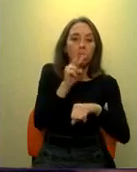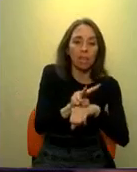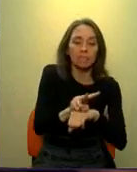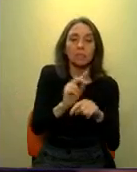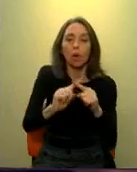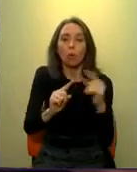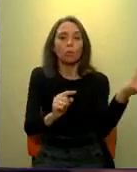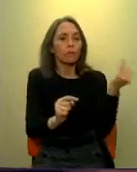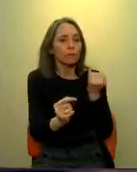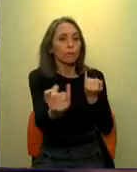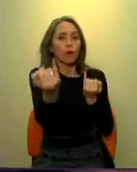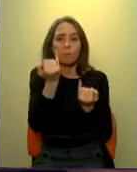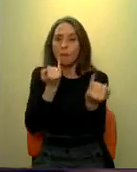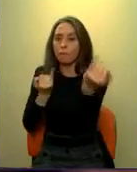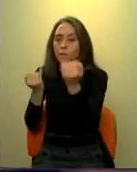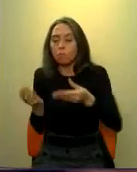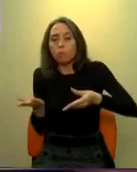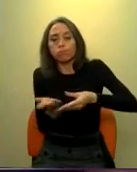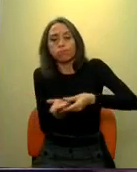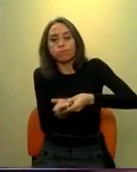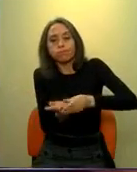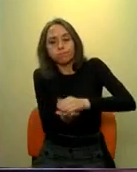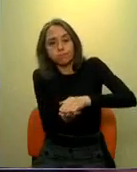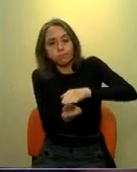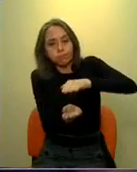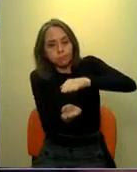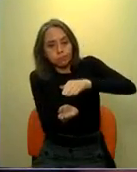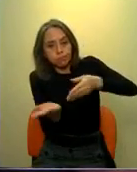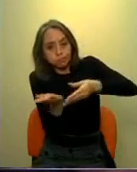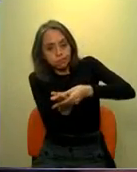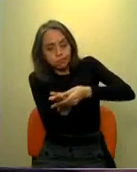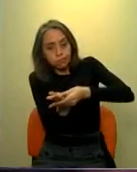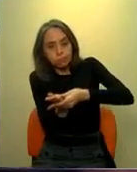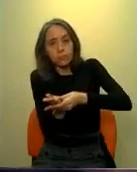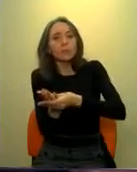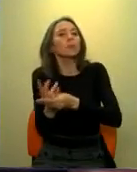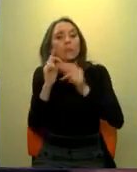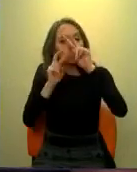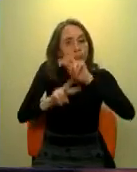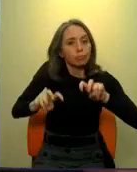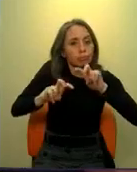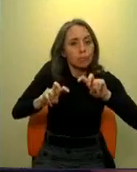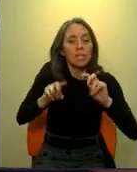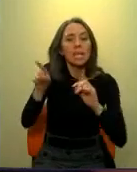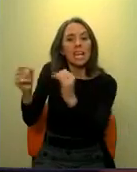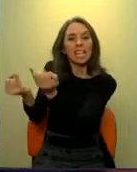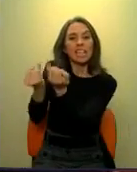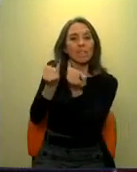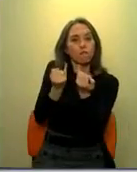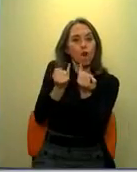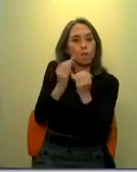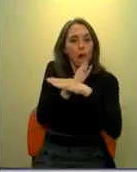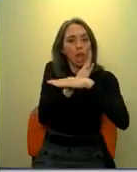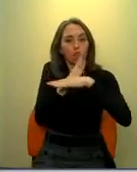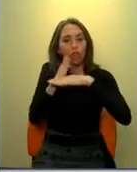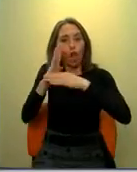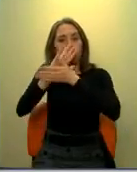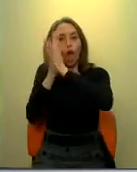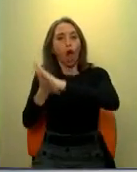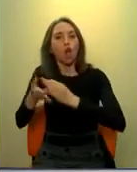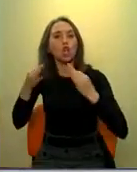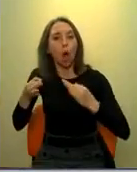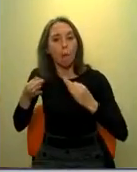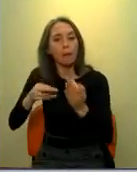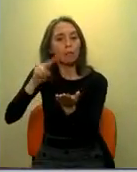canales, las cuales ciertamente se deben determinar, que sean concretas, que sean certeras. Tras viajar